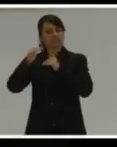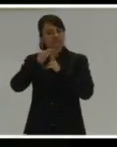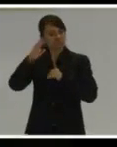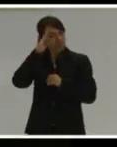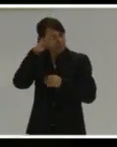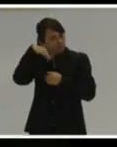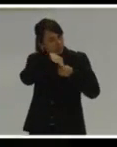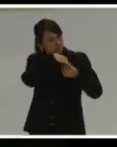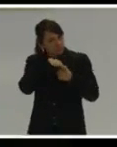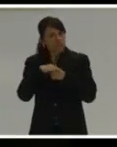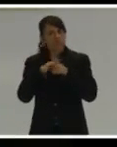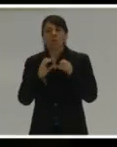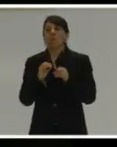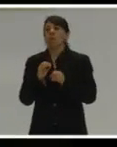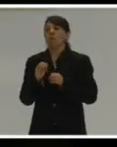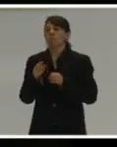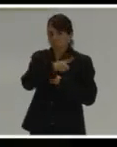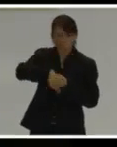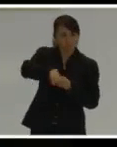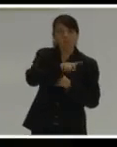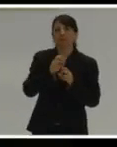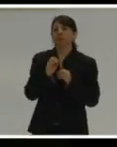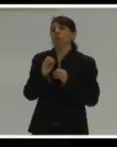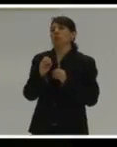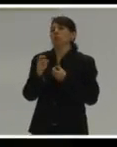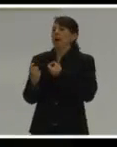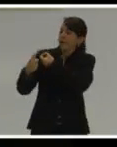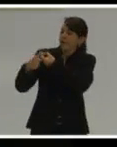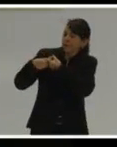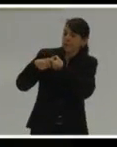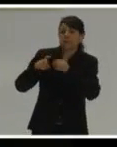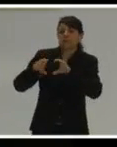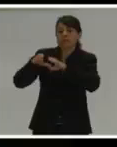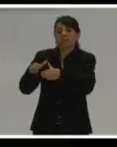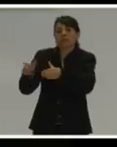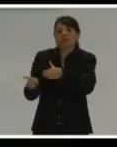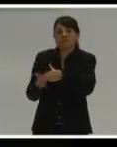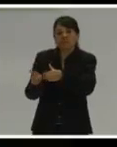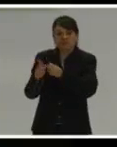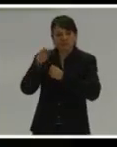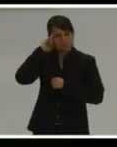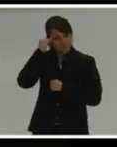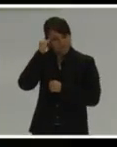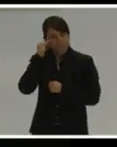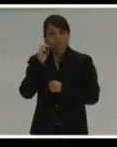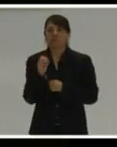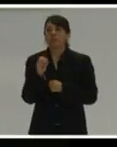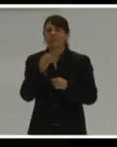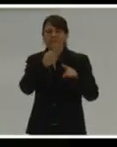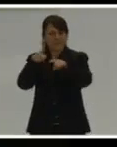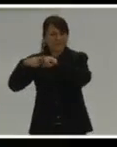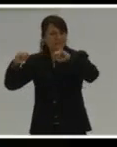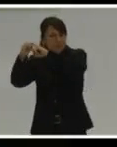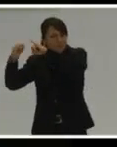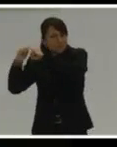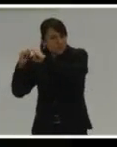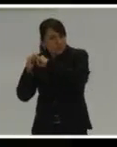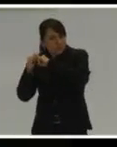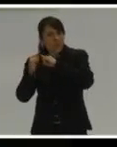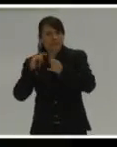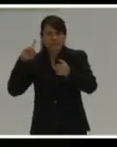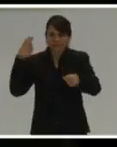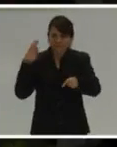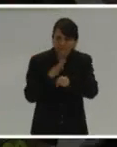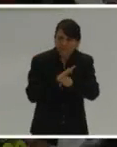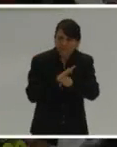como instituciones públicas que estamos en este proceso, creo que es un reto y desafío de cómo